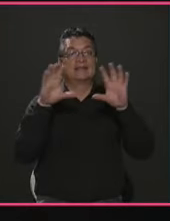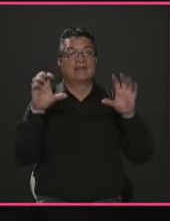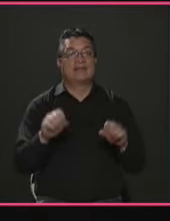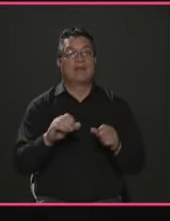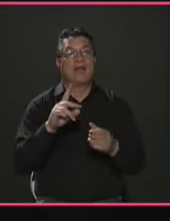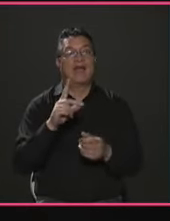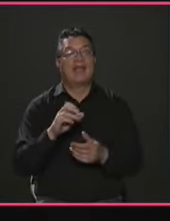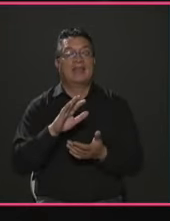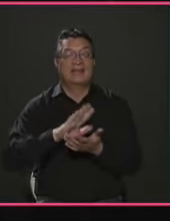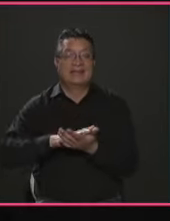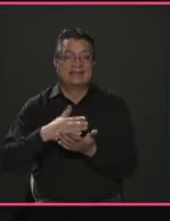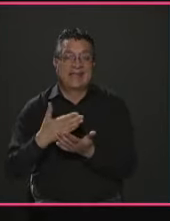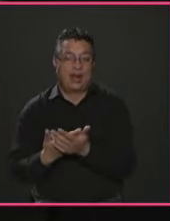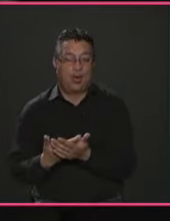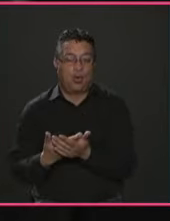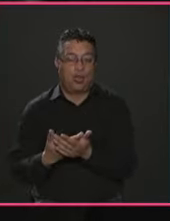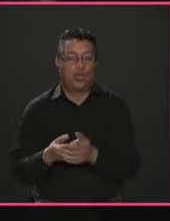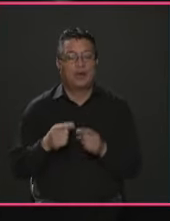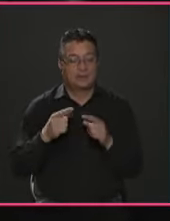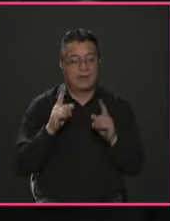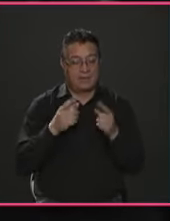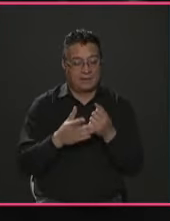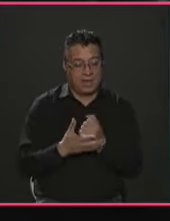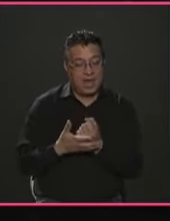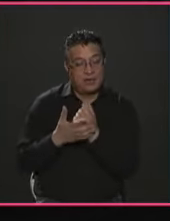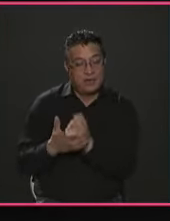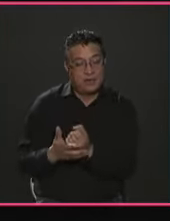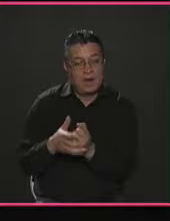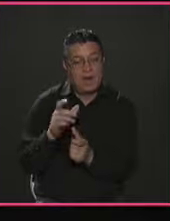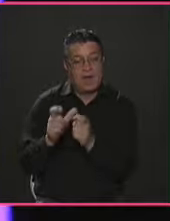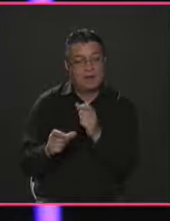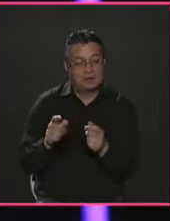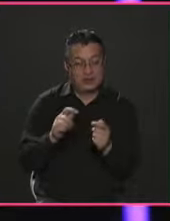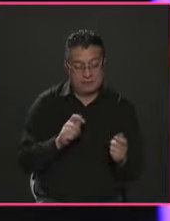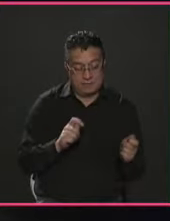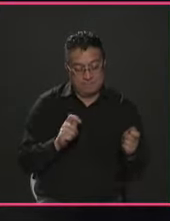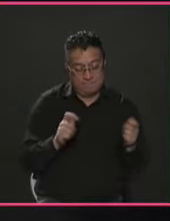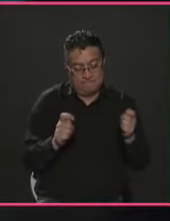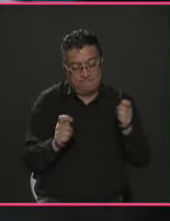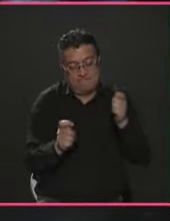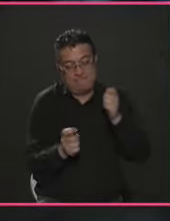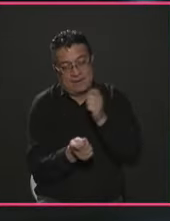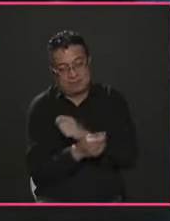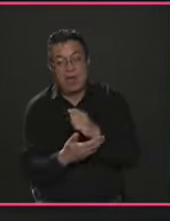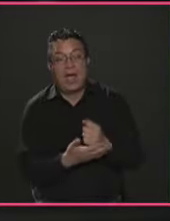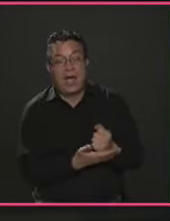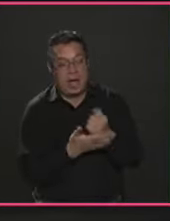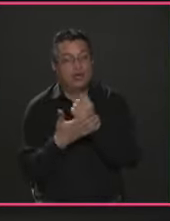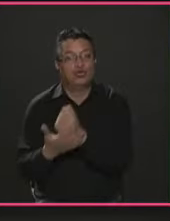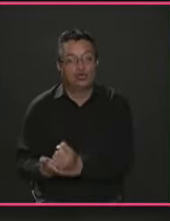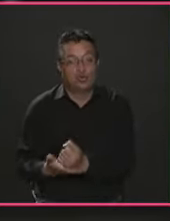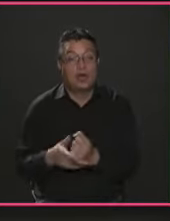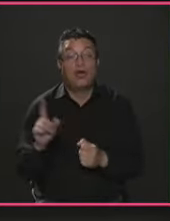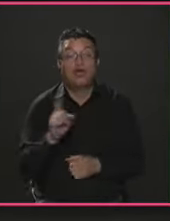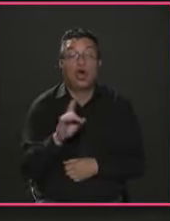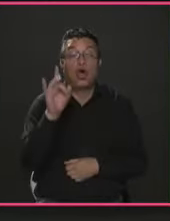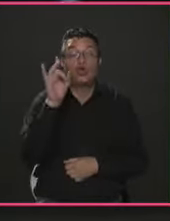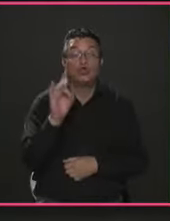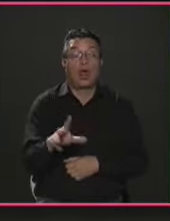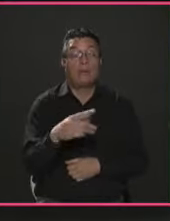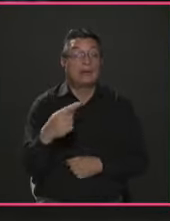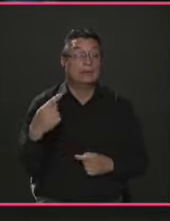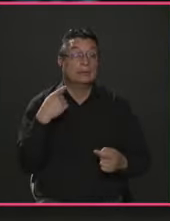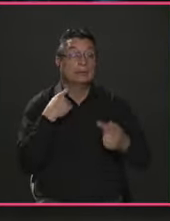ayudar con las personas a las personas a través de esta transición y no solamente las personas que están